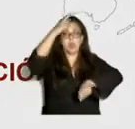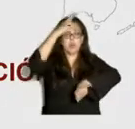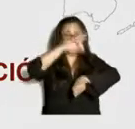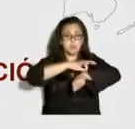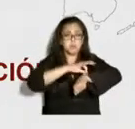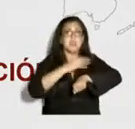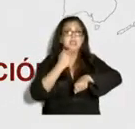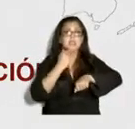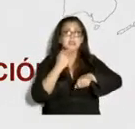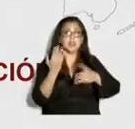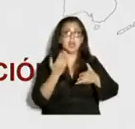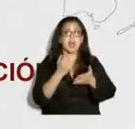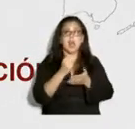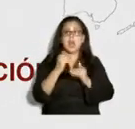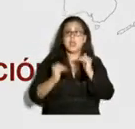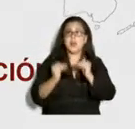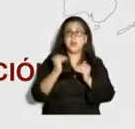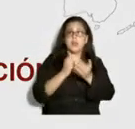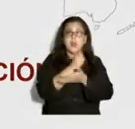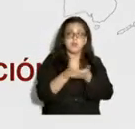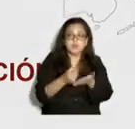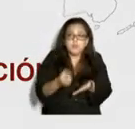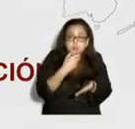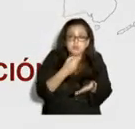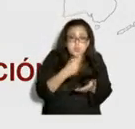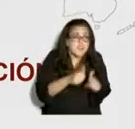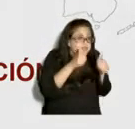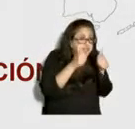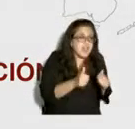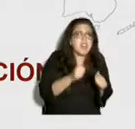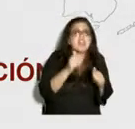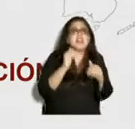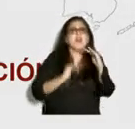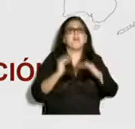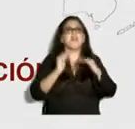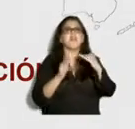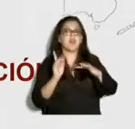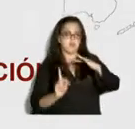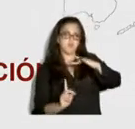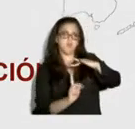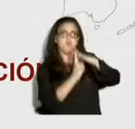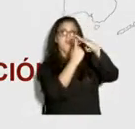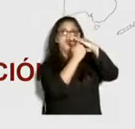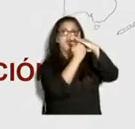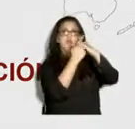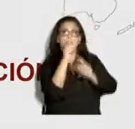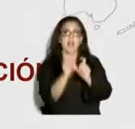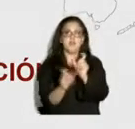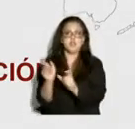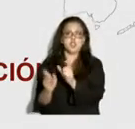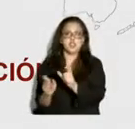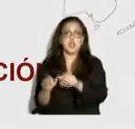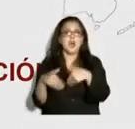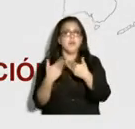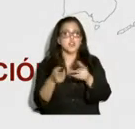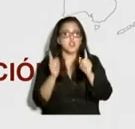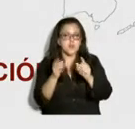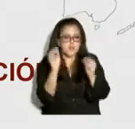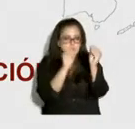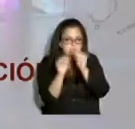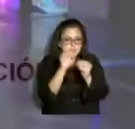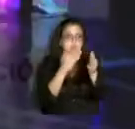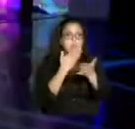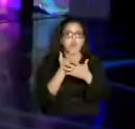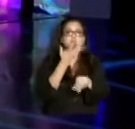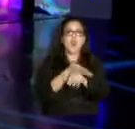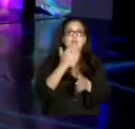individual frente a fármacos depende del origen étnico de una población. Por lo tanto, estos antecedentes debieran ser considerados cuando se diseñan estrategias de